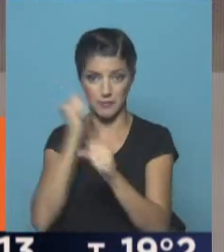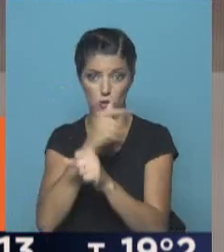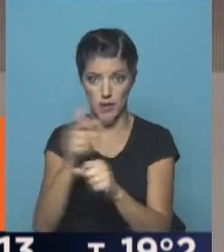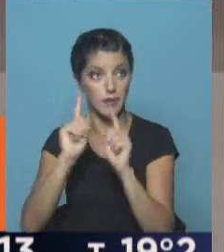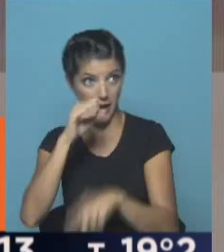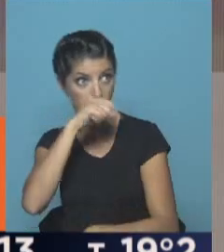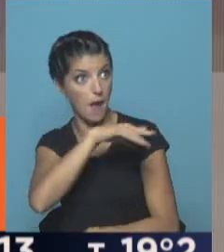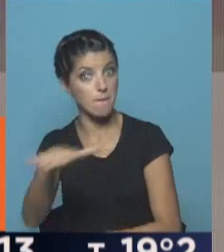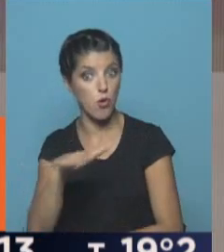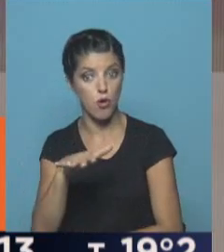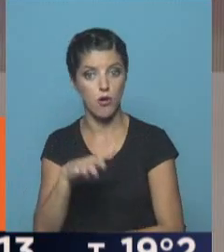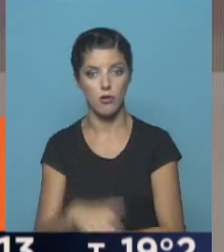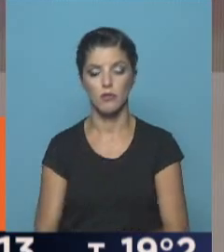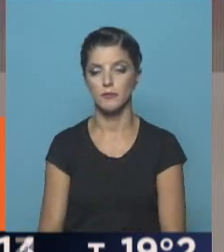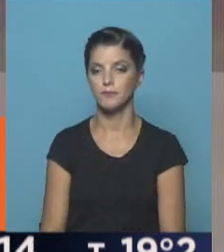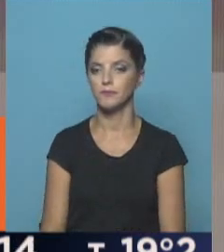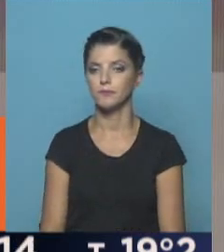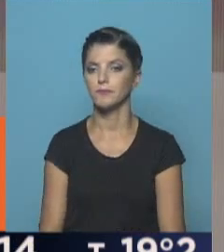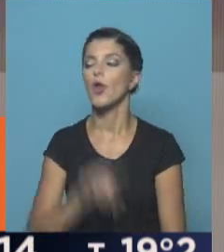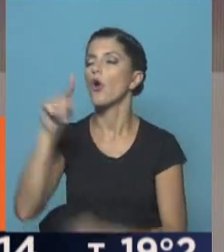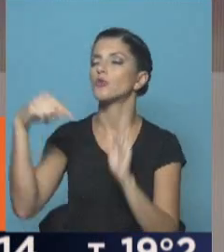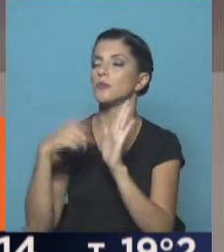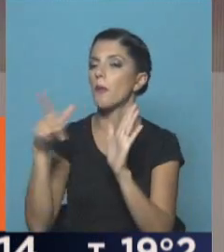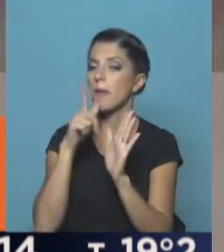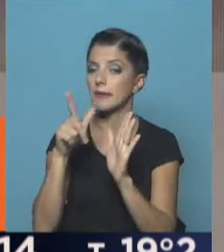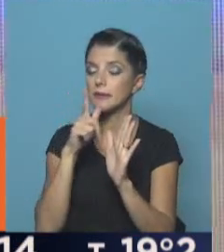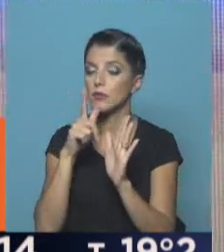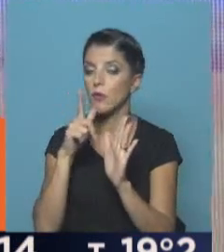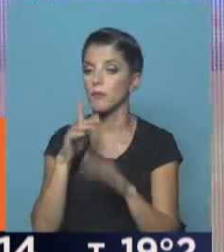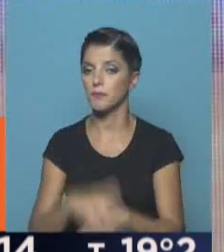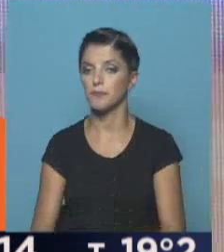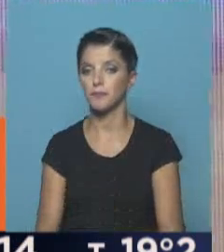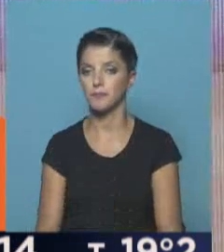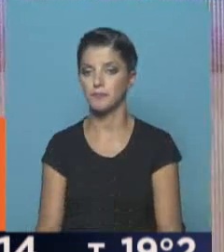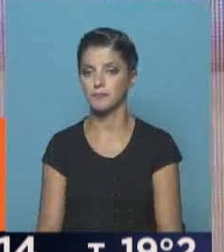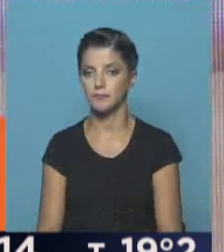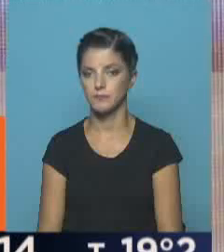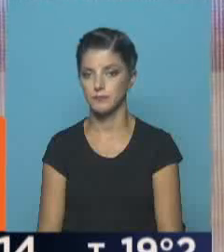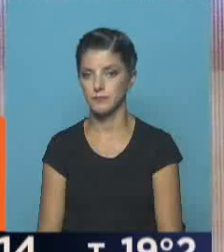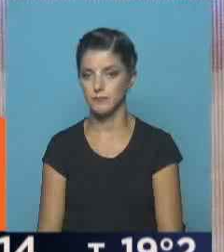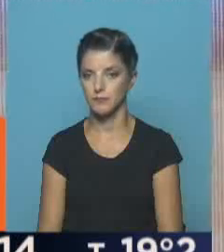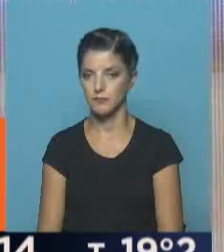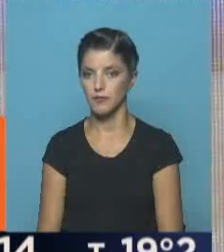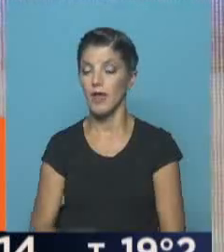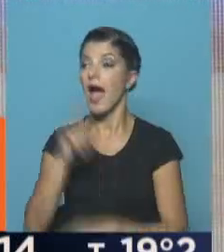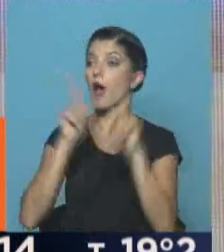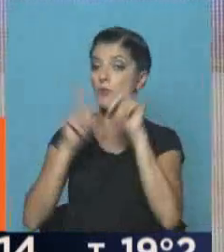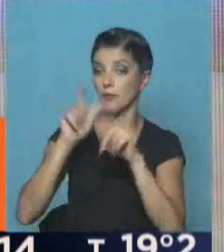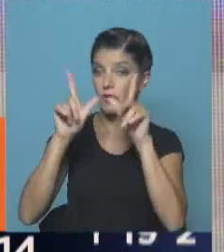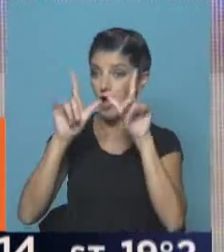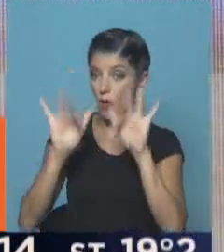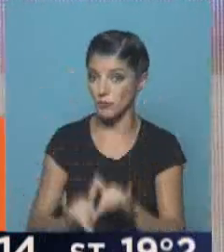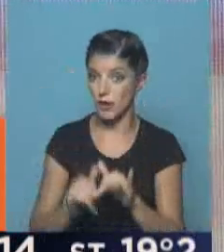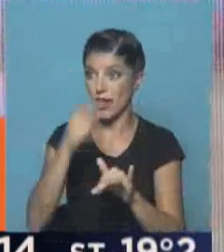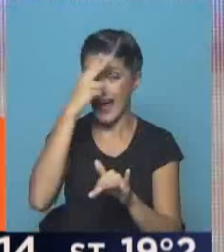lógica. campo. Otras cosas que parecen tener en común también es la interferencia de alguien en las computadoras de los candidatos, ¿no? Porque la